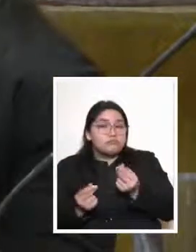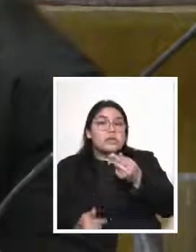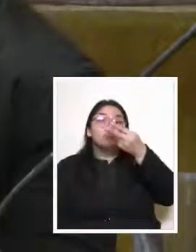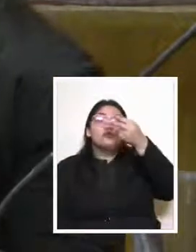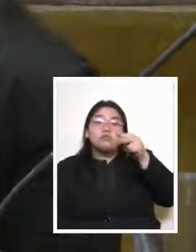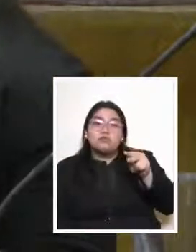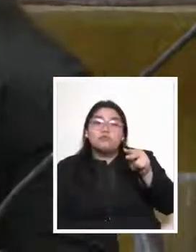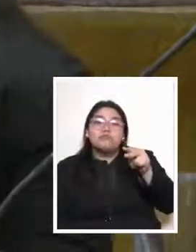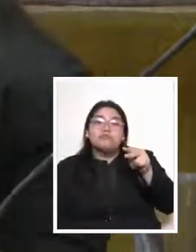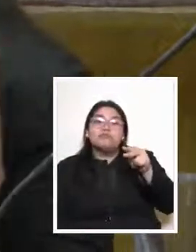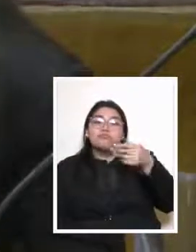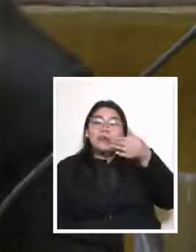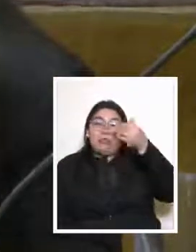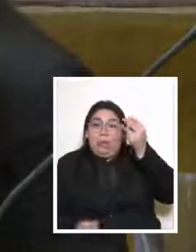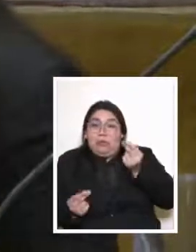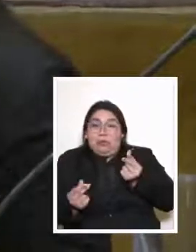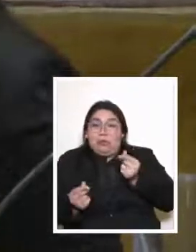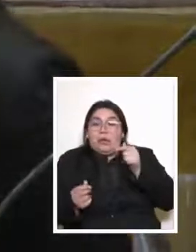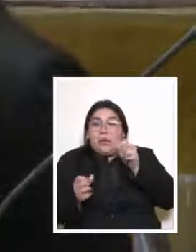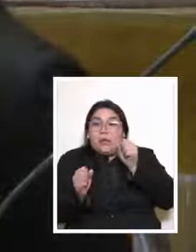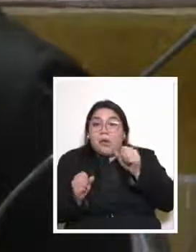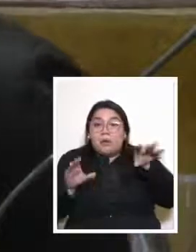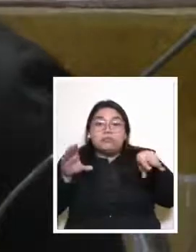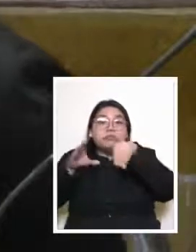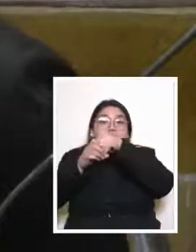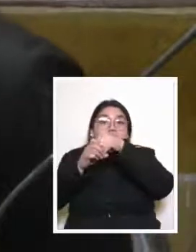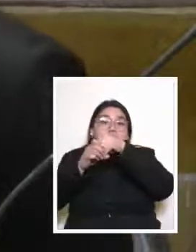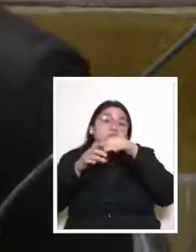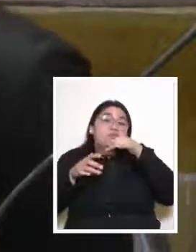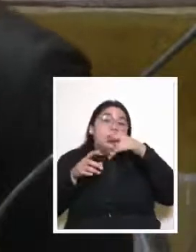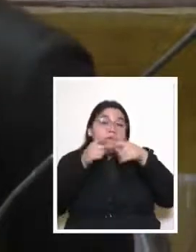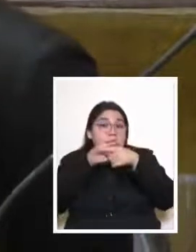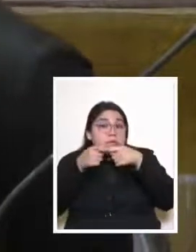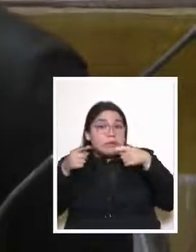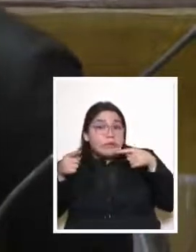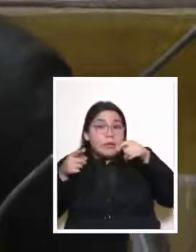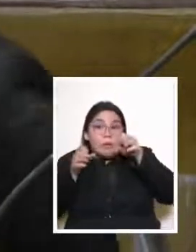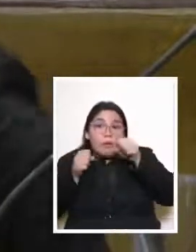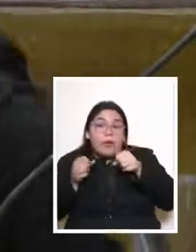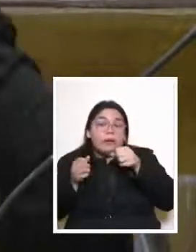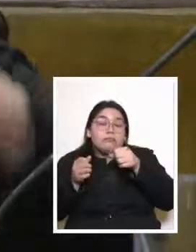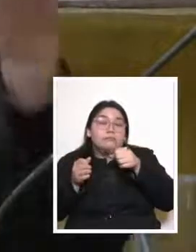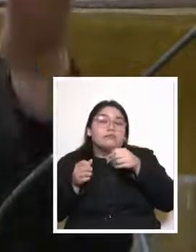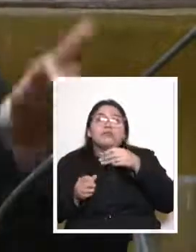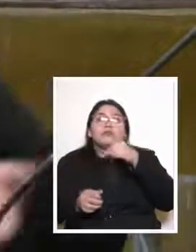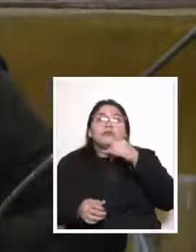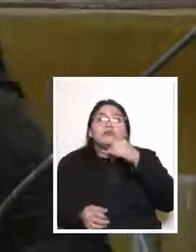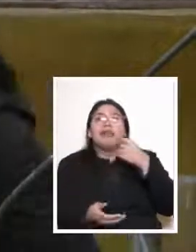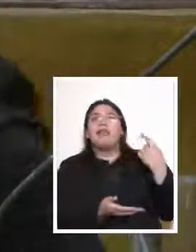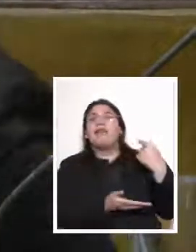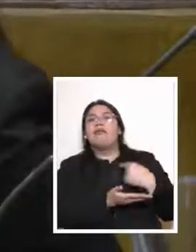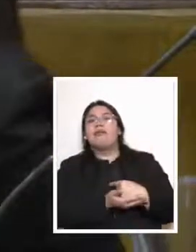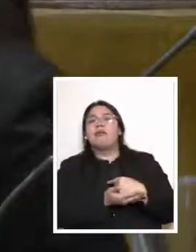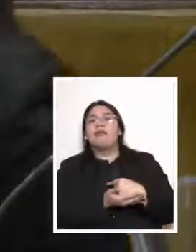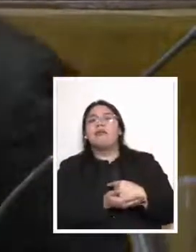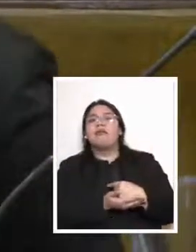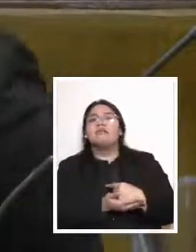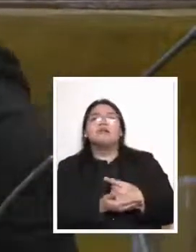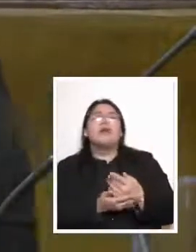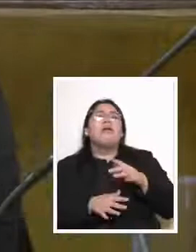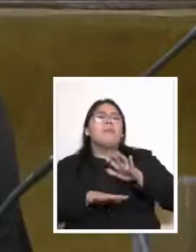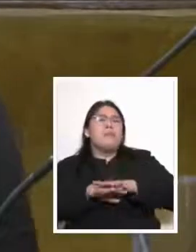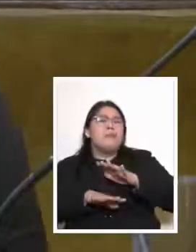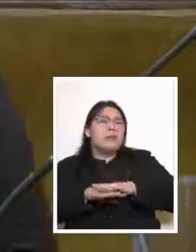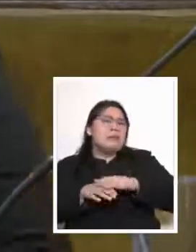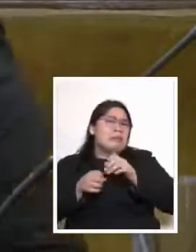existan esos momentos dentro de la jornada de la semana y que no estemos obligados, por ejemplo, a enseñar razones trigonométricas si en realidad no nos van a